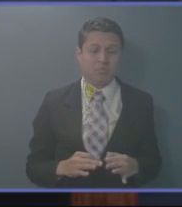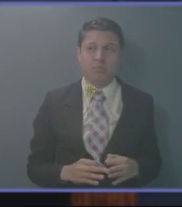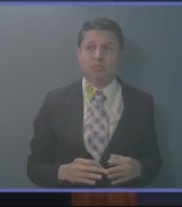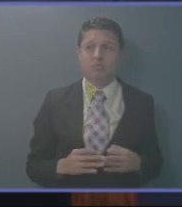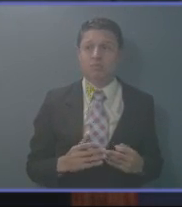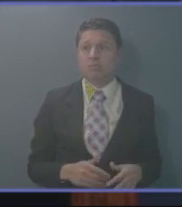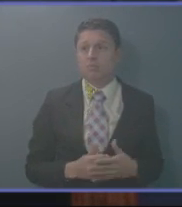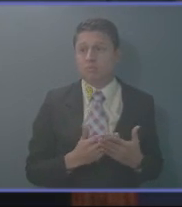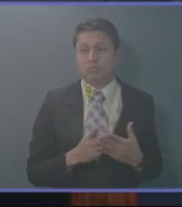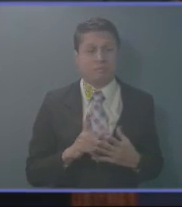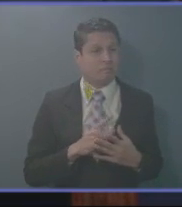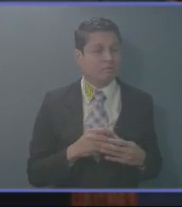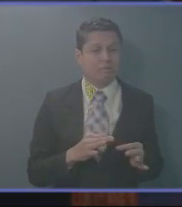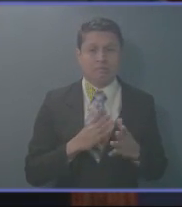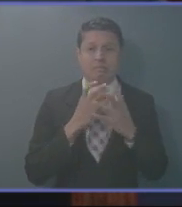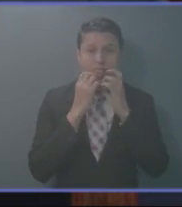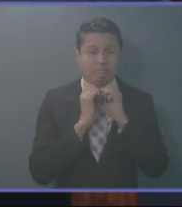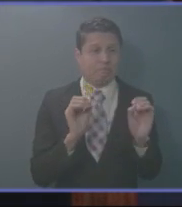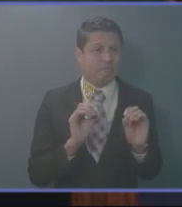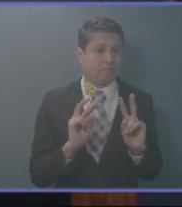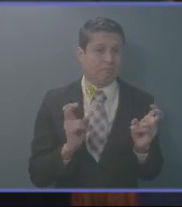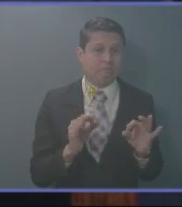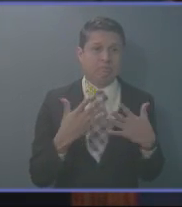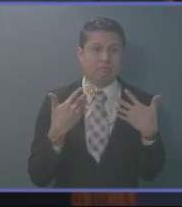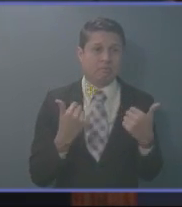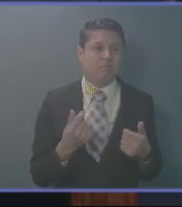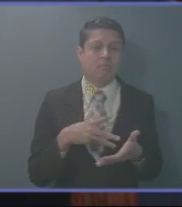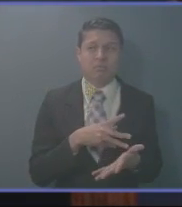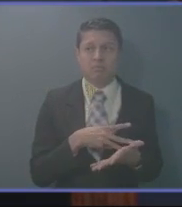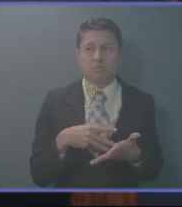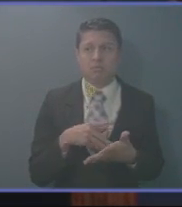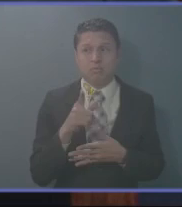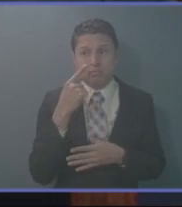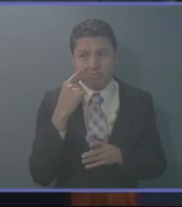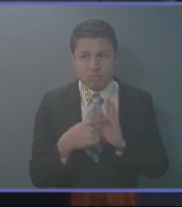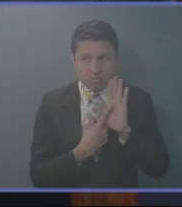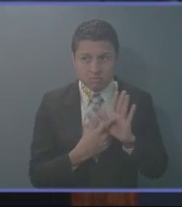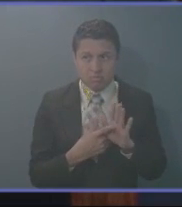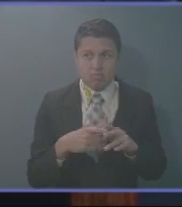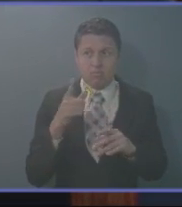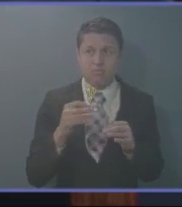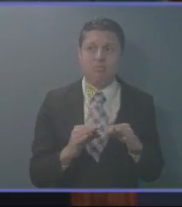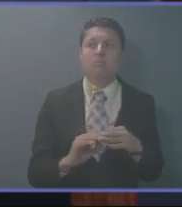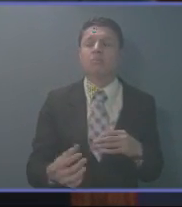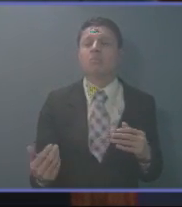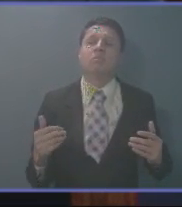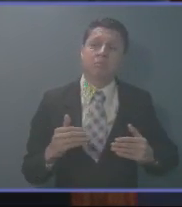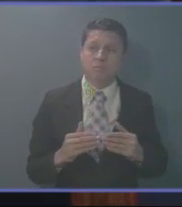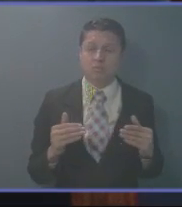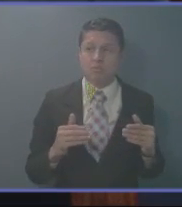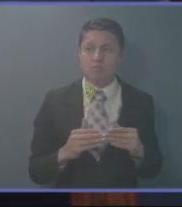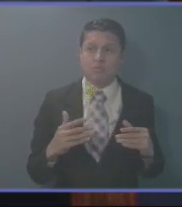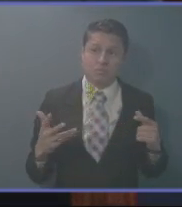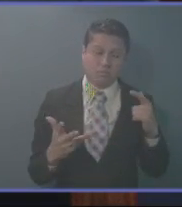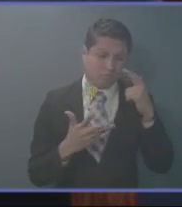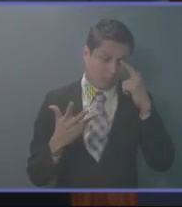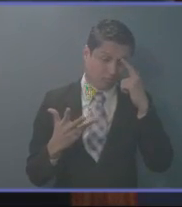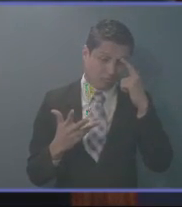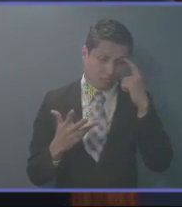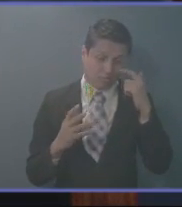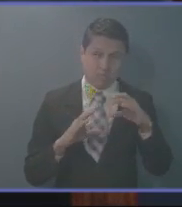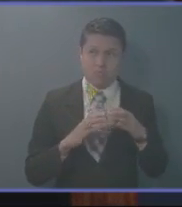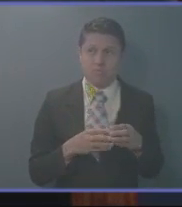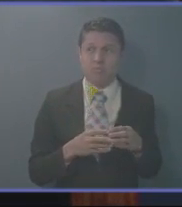no garantizan la salud de la población. Ese es un ejemplo. Y así como eso, todo el sector está